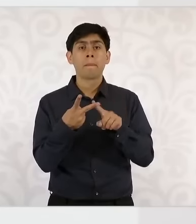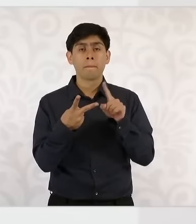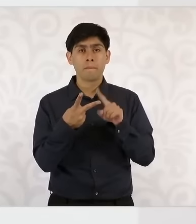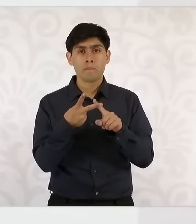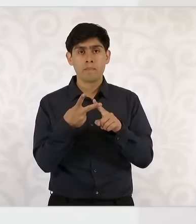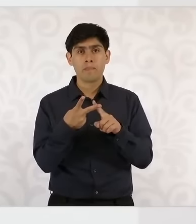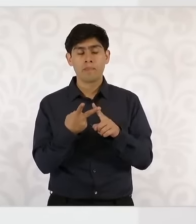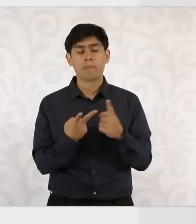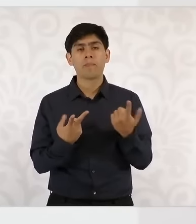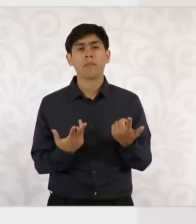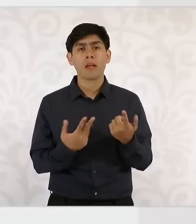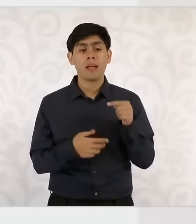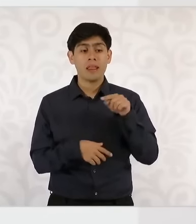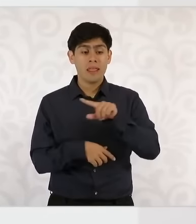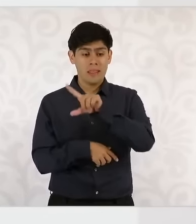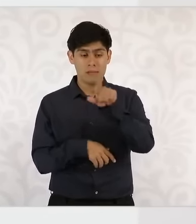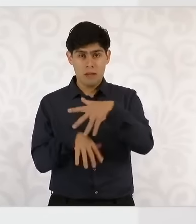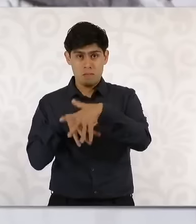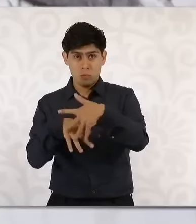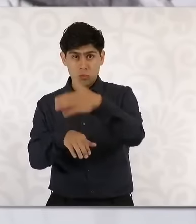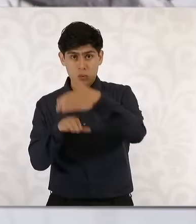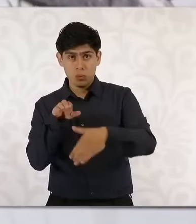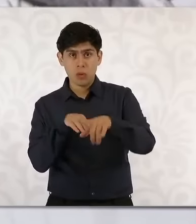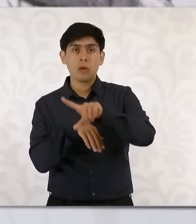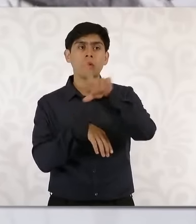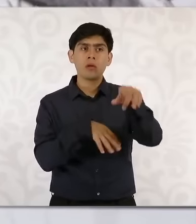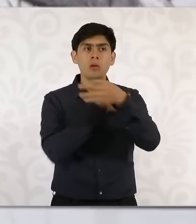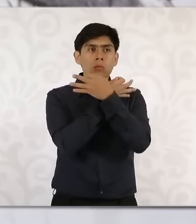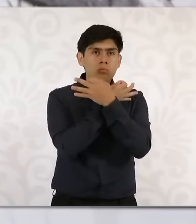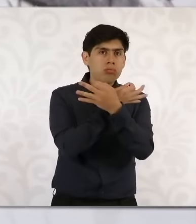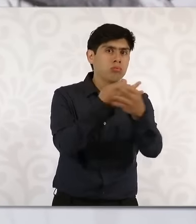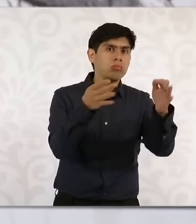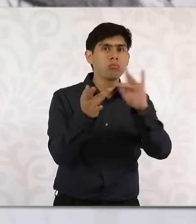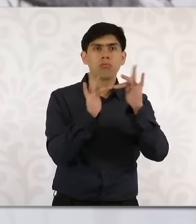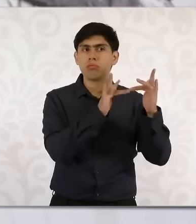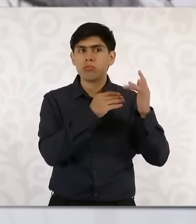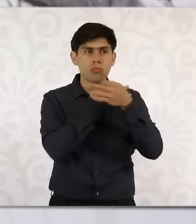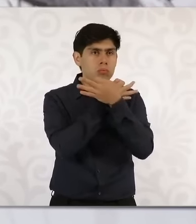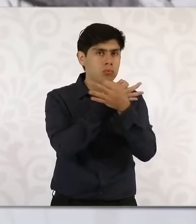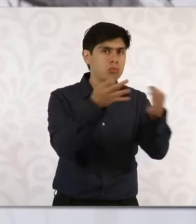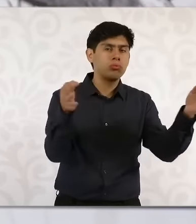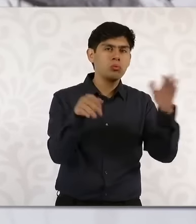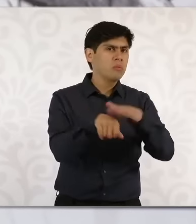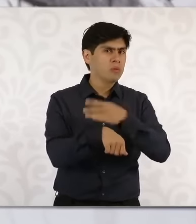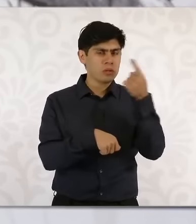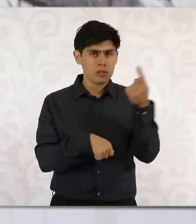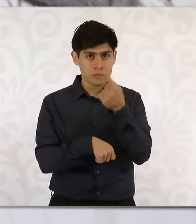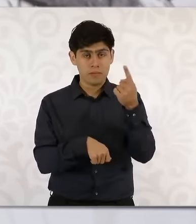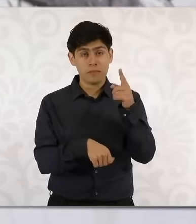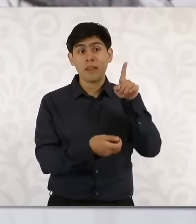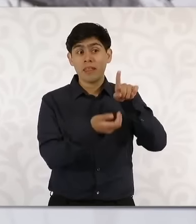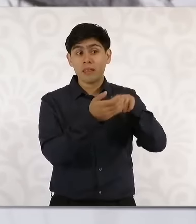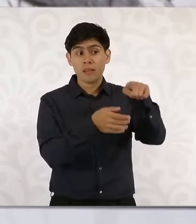¿por qué después esta campaña que ya estaba bastante montada? Porque en la campaña hay